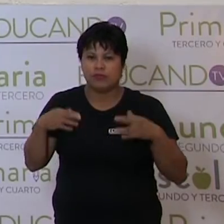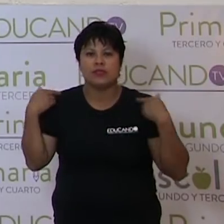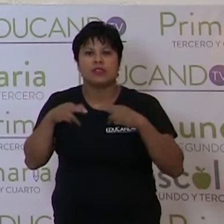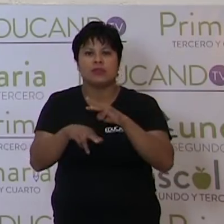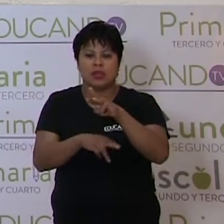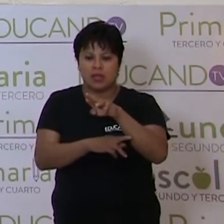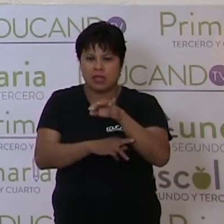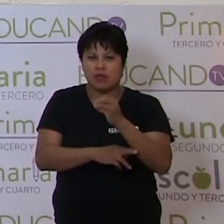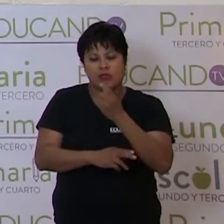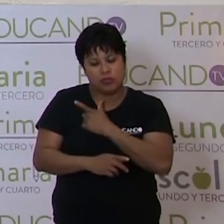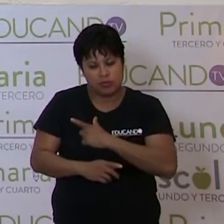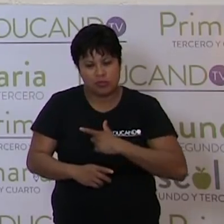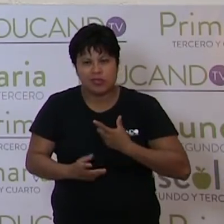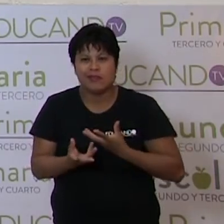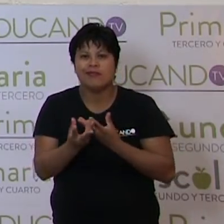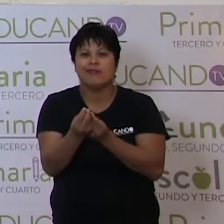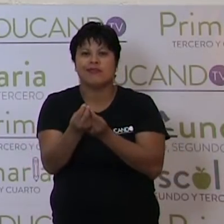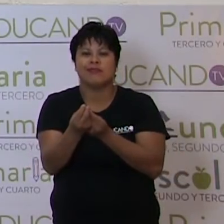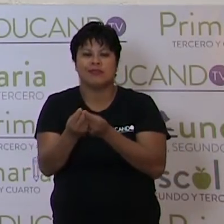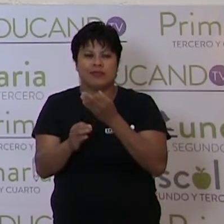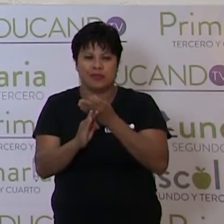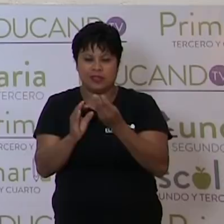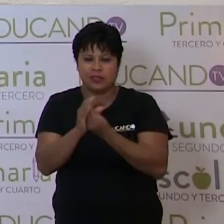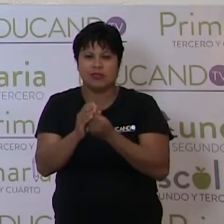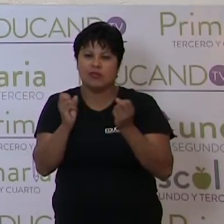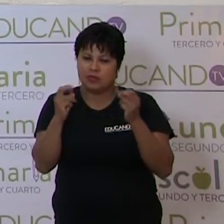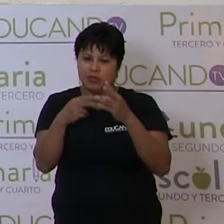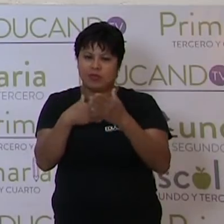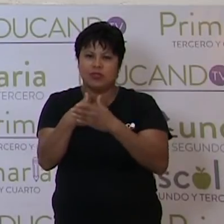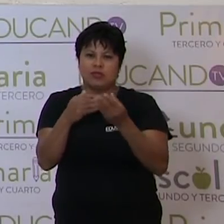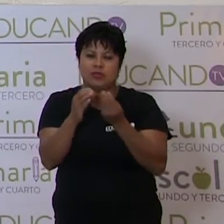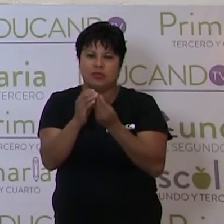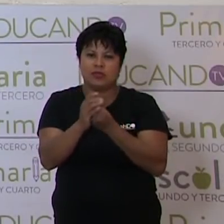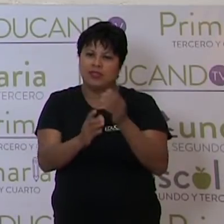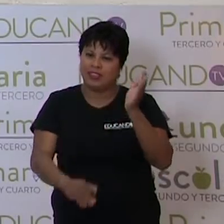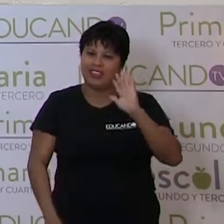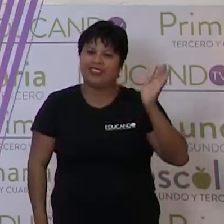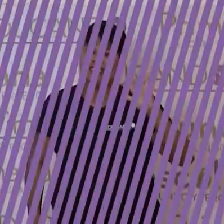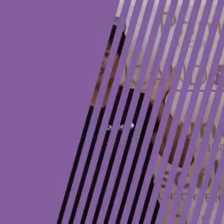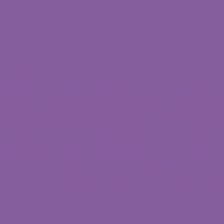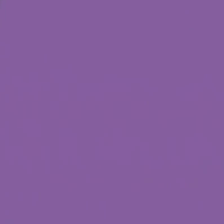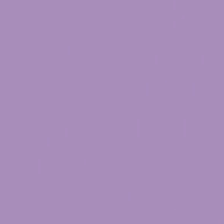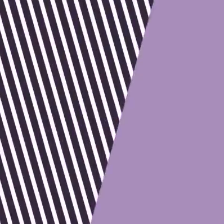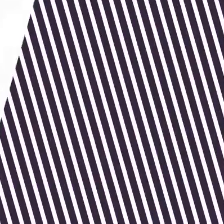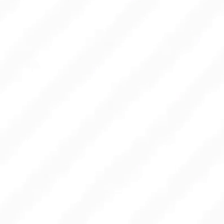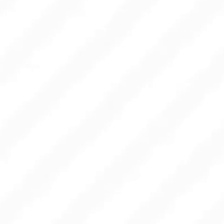María y me dio mucho gusto estar con ustedes y nos vemos en la próxima sesión. Adiós.